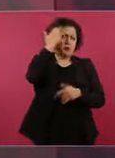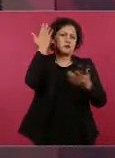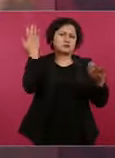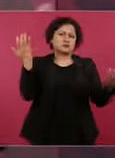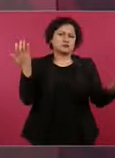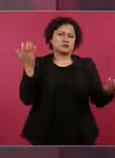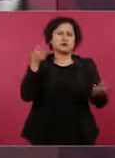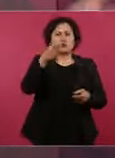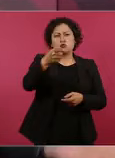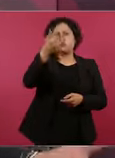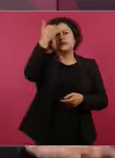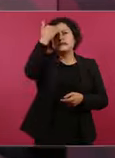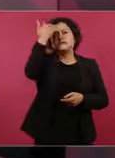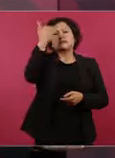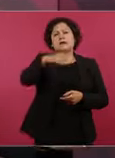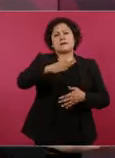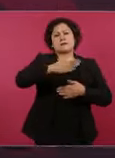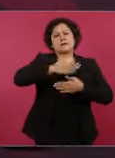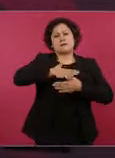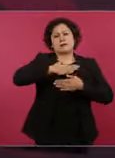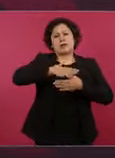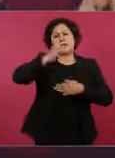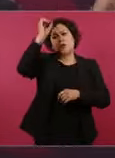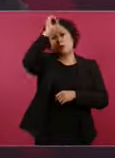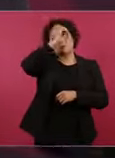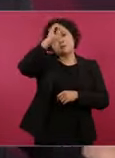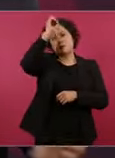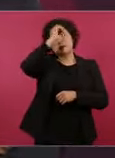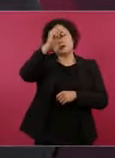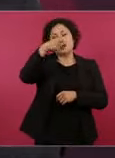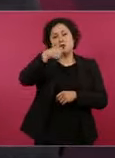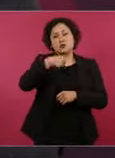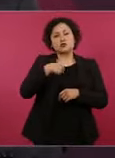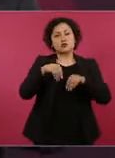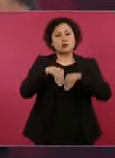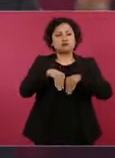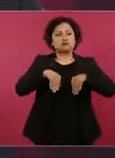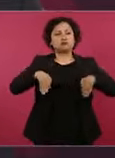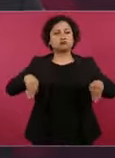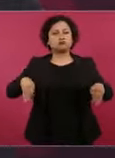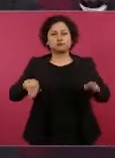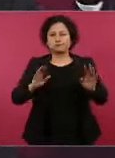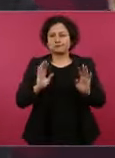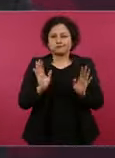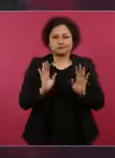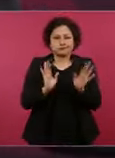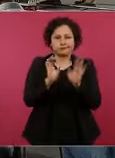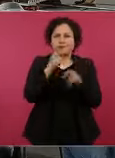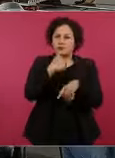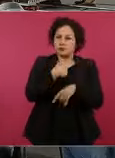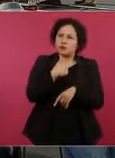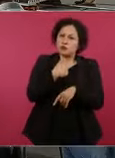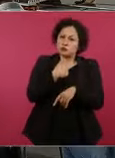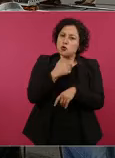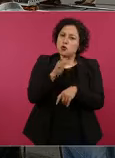pienso, ¿no? No soy objetivo en este caso, porque la considero